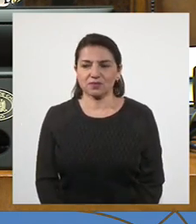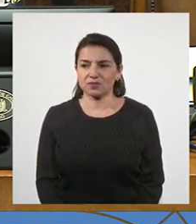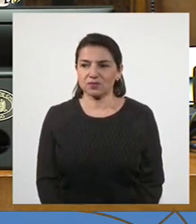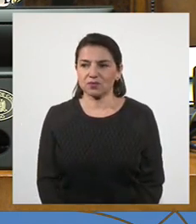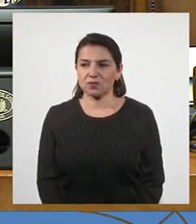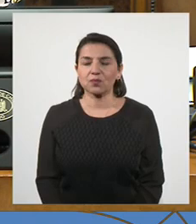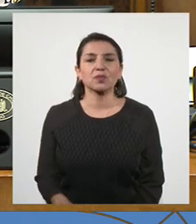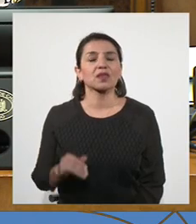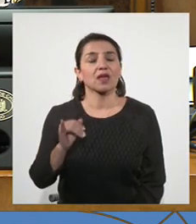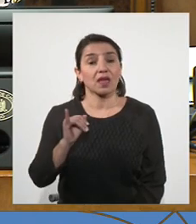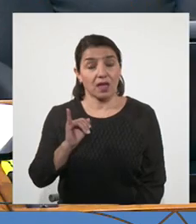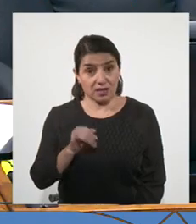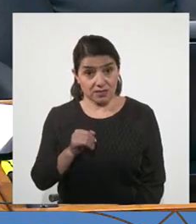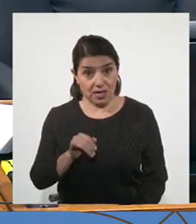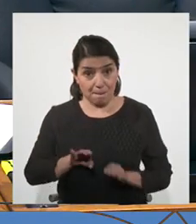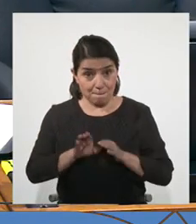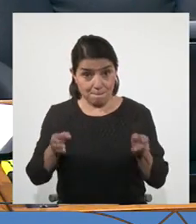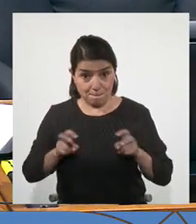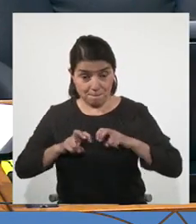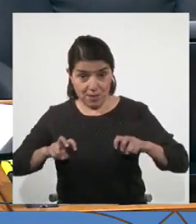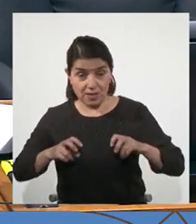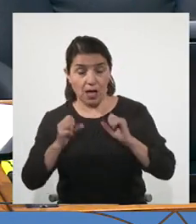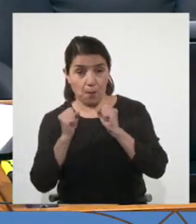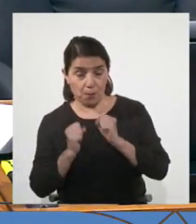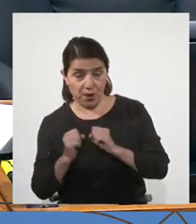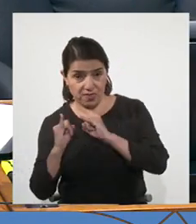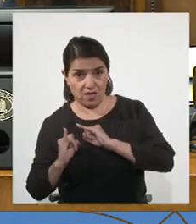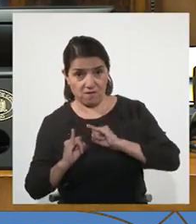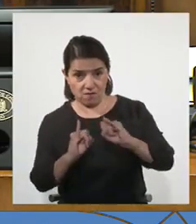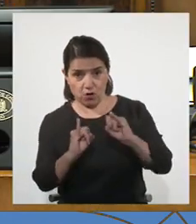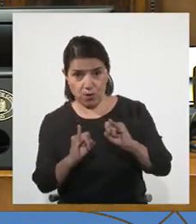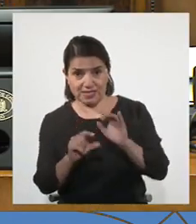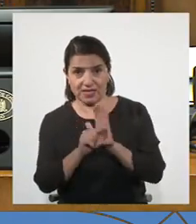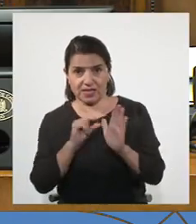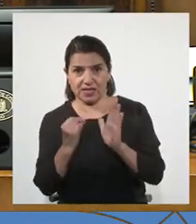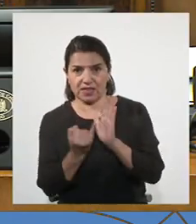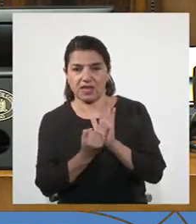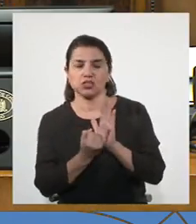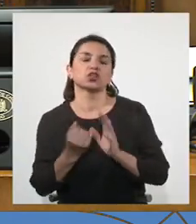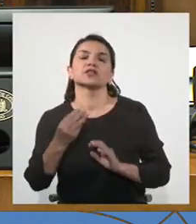Si la mesa puede informar respecto de la indicación 358.